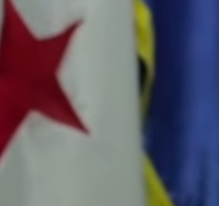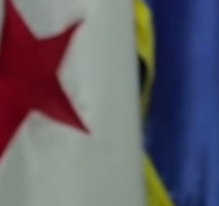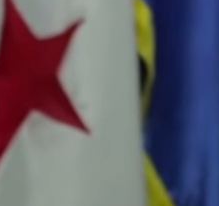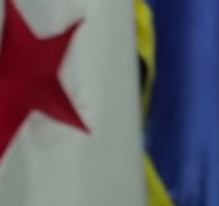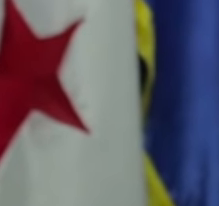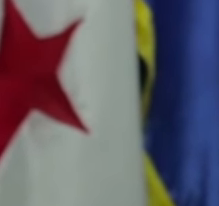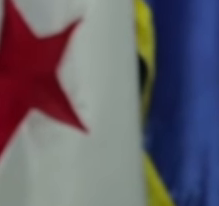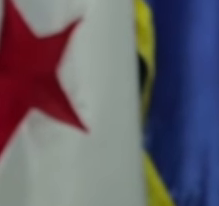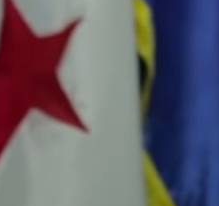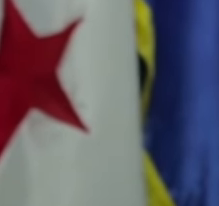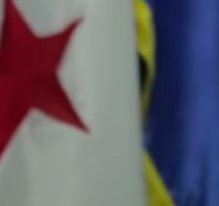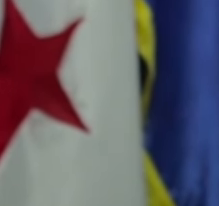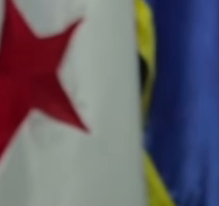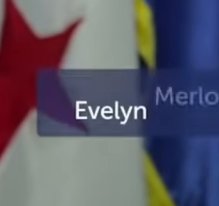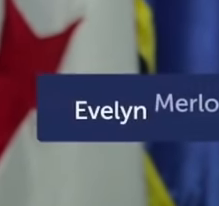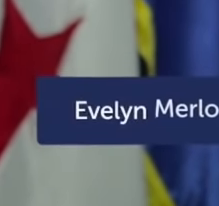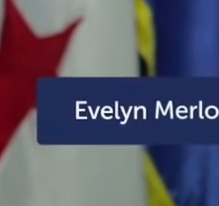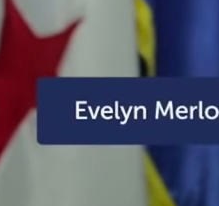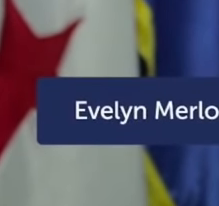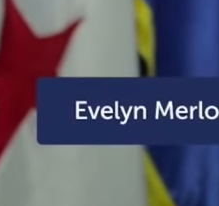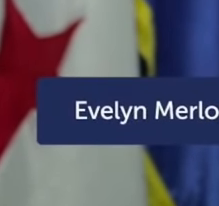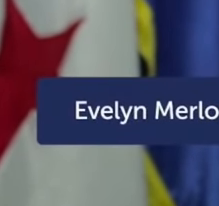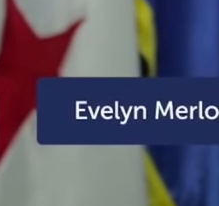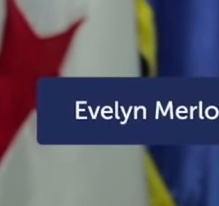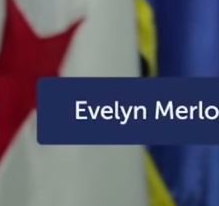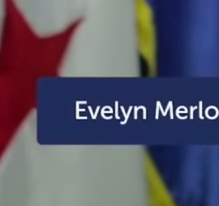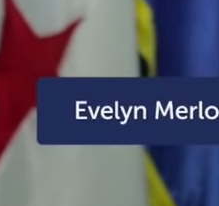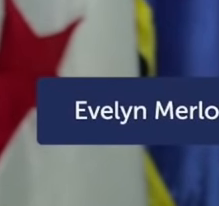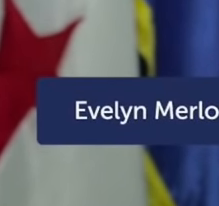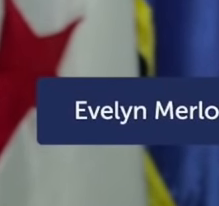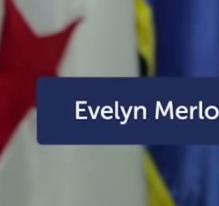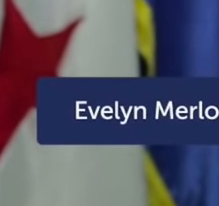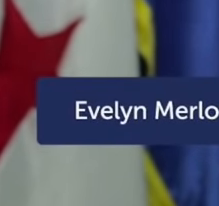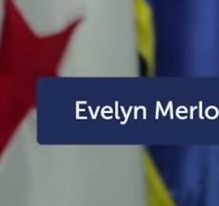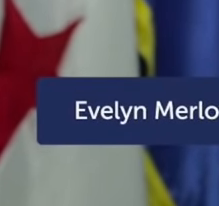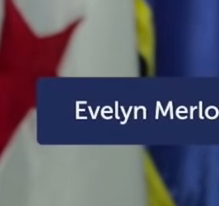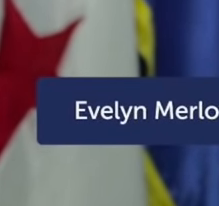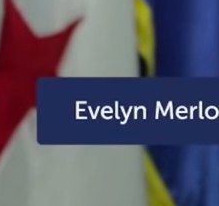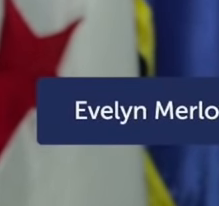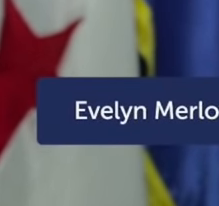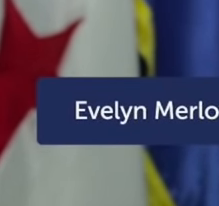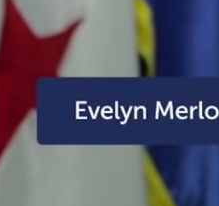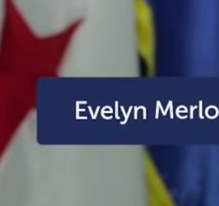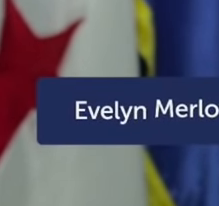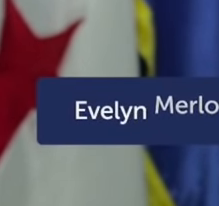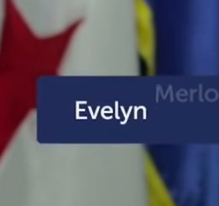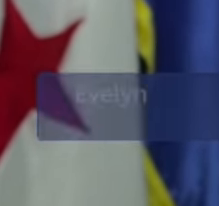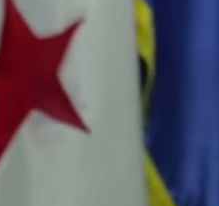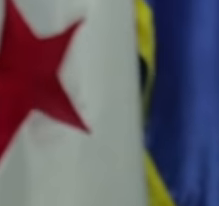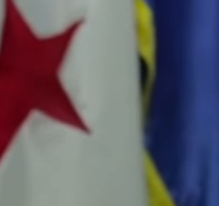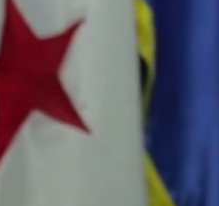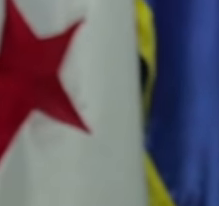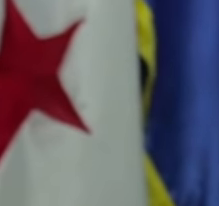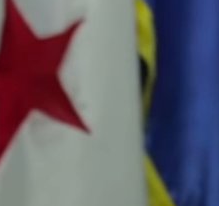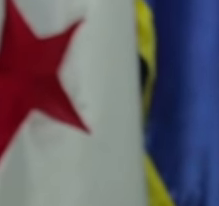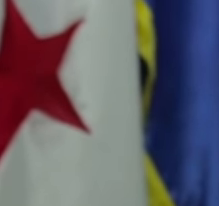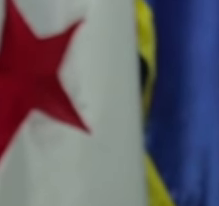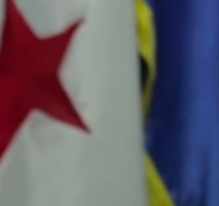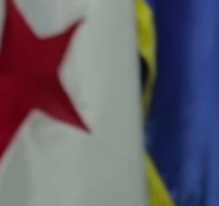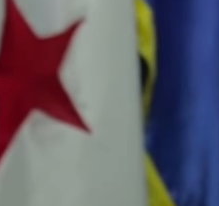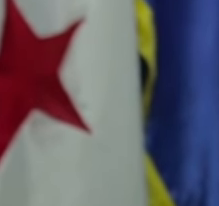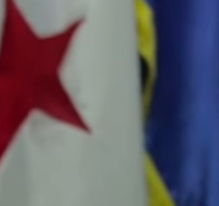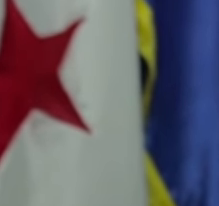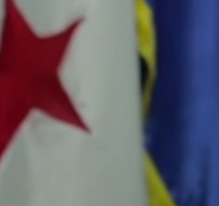la comisión de trabajo y previsión social continuó con el estudio jurídico de la ley especial de regulación de los servicios de seguridad privada ya